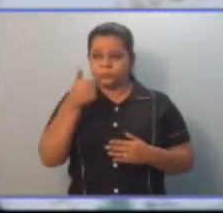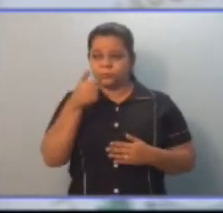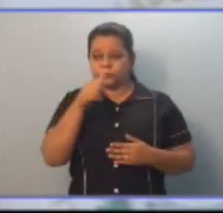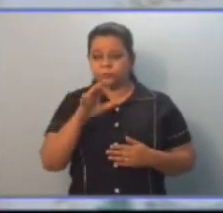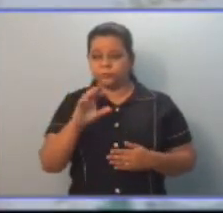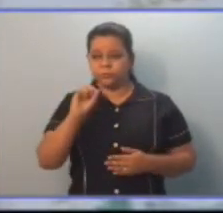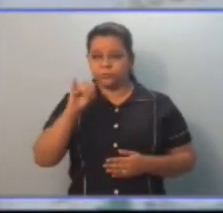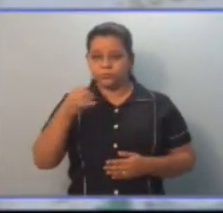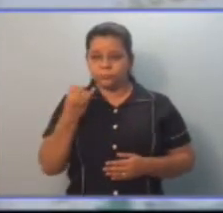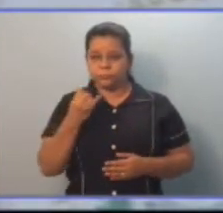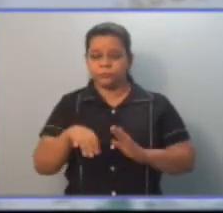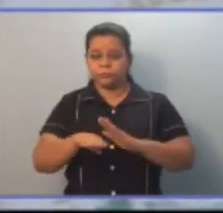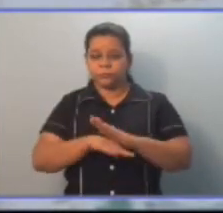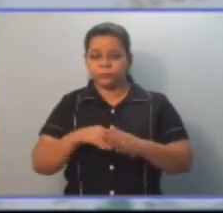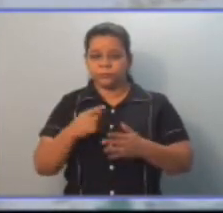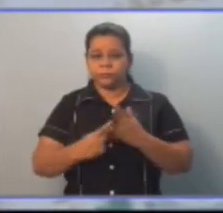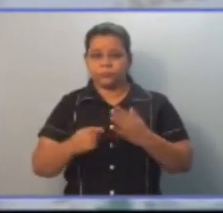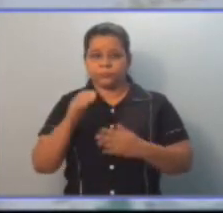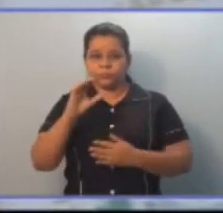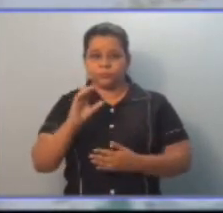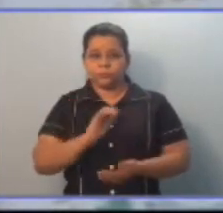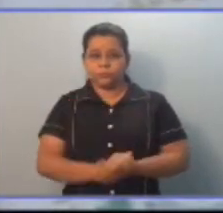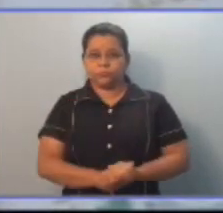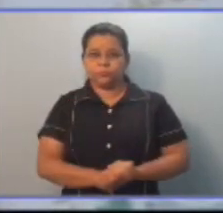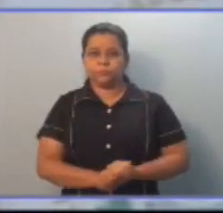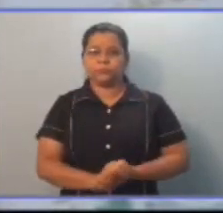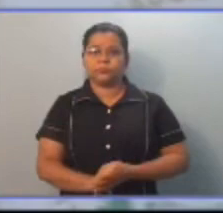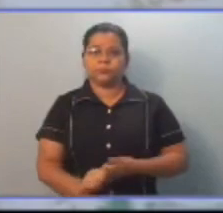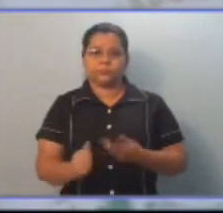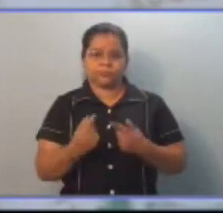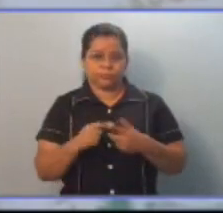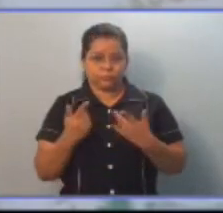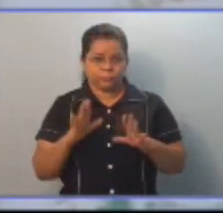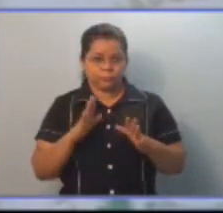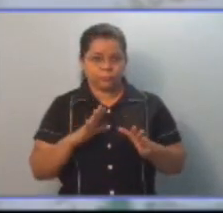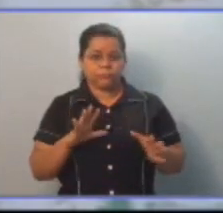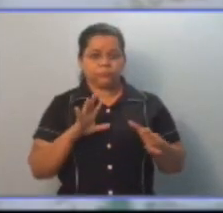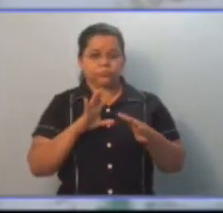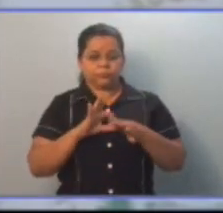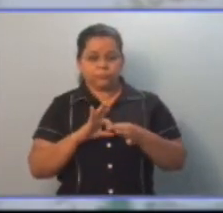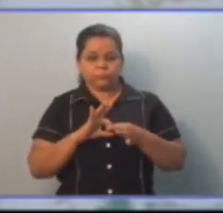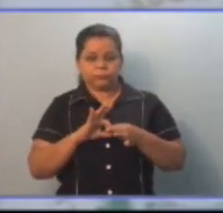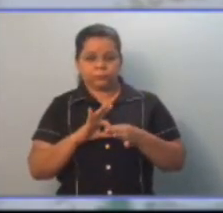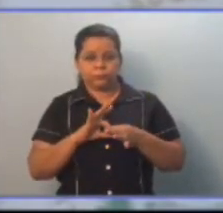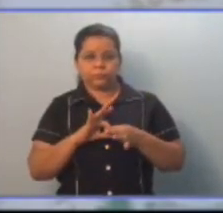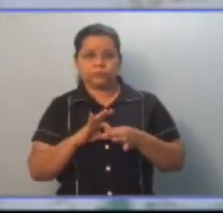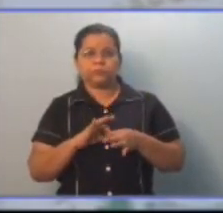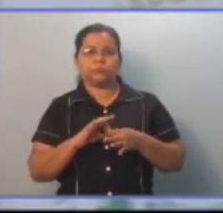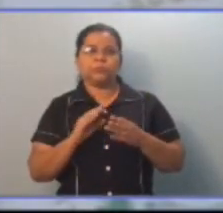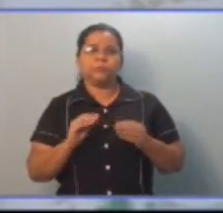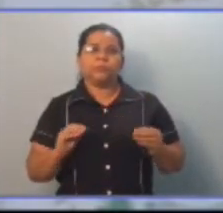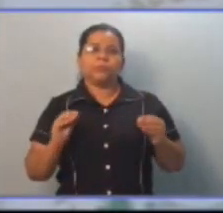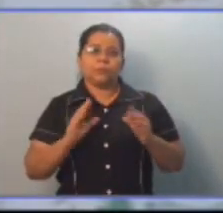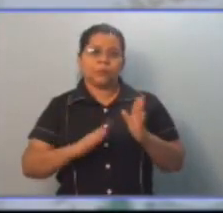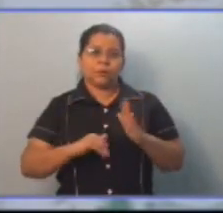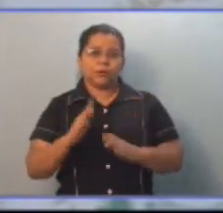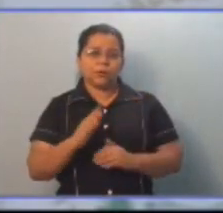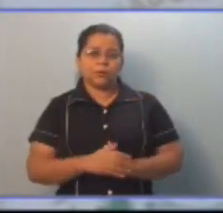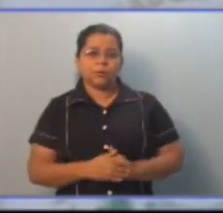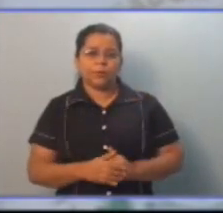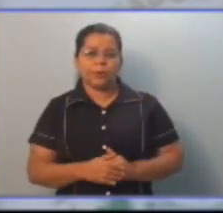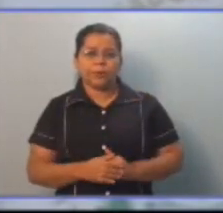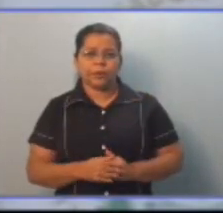en base a la Constitución, que es estrictamente humanista. Es una resolución que está